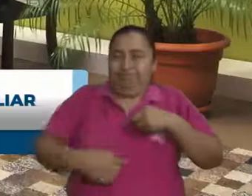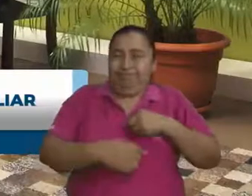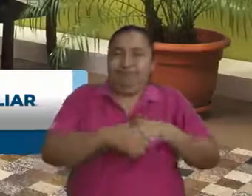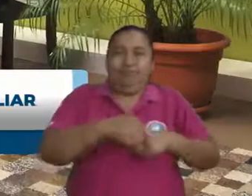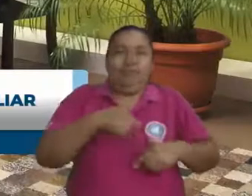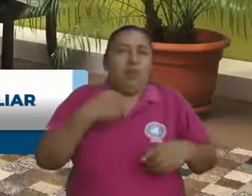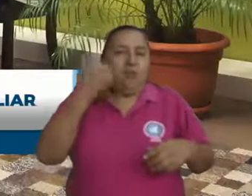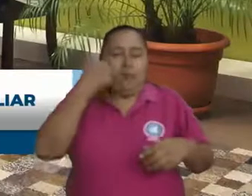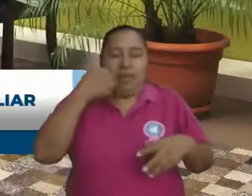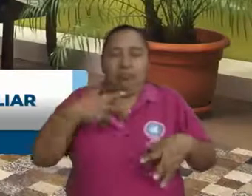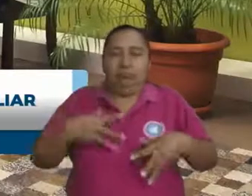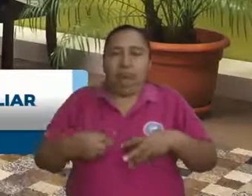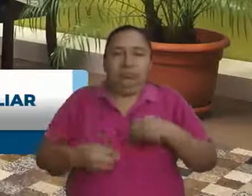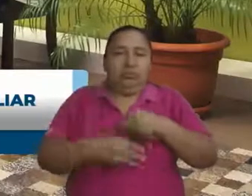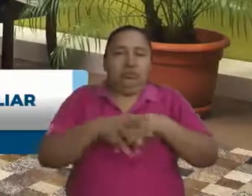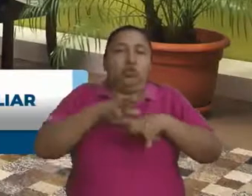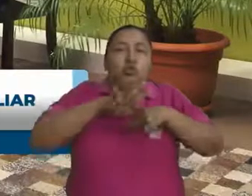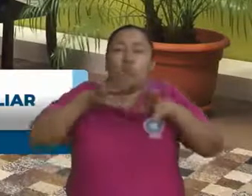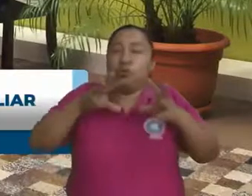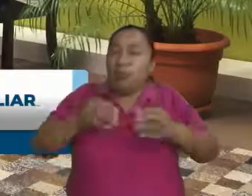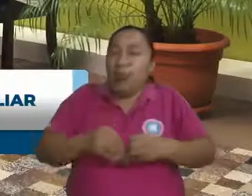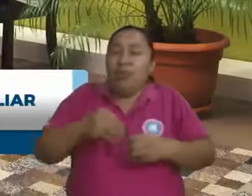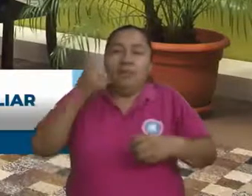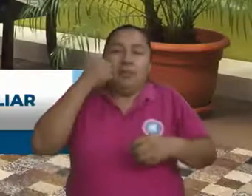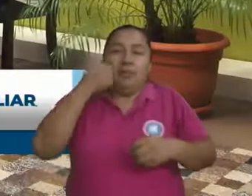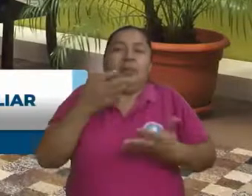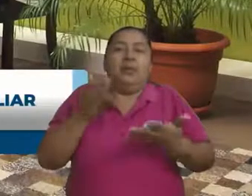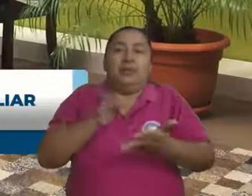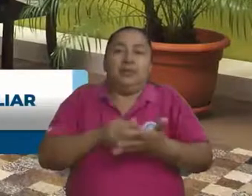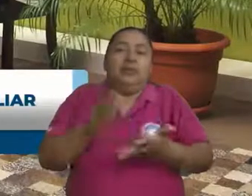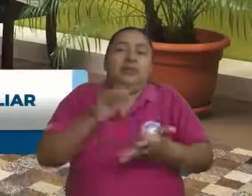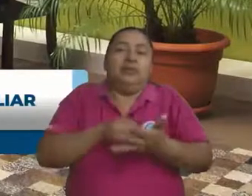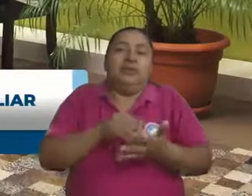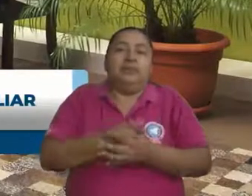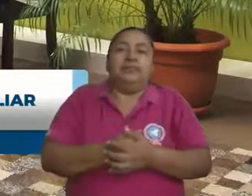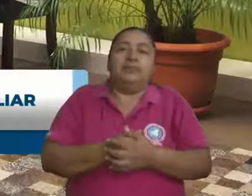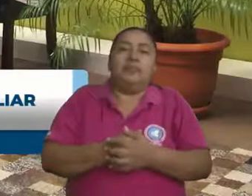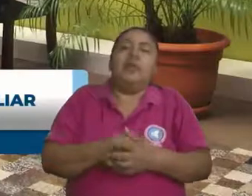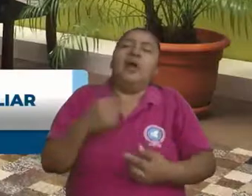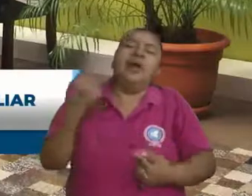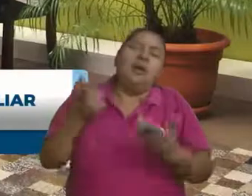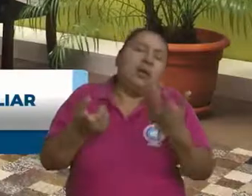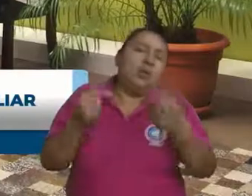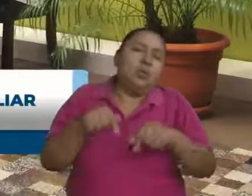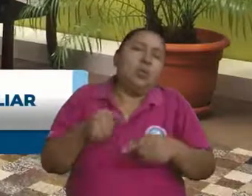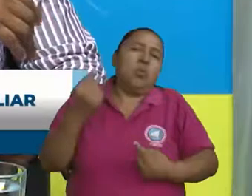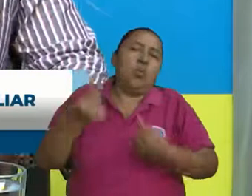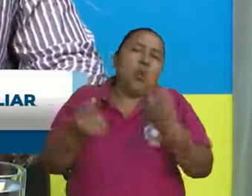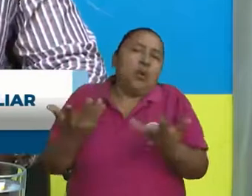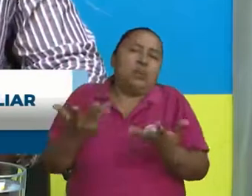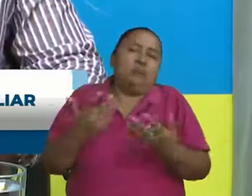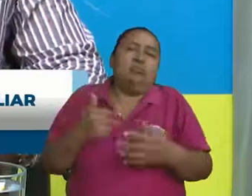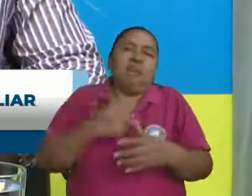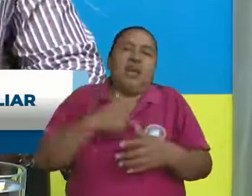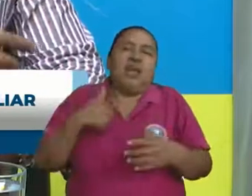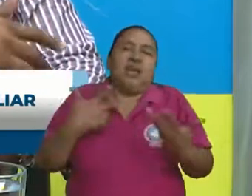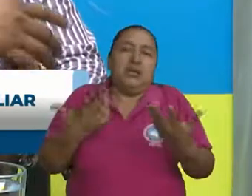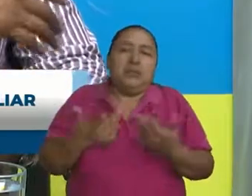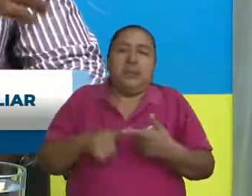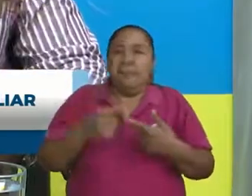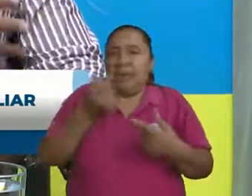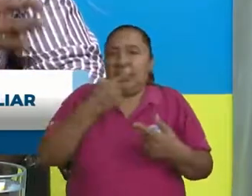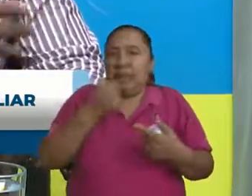episodios de infección dentro de la vía biliar a repetición a veces. Ahora, ¿cuál es el tratamiento? ¿Es lo quirúrgico,